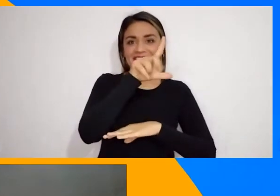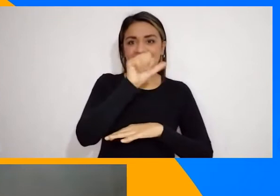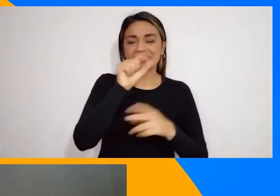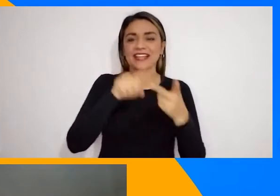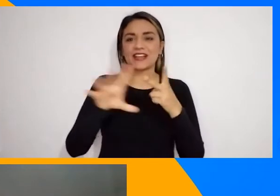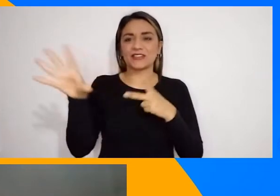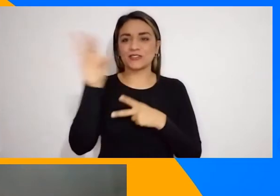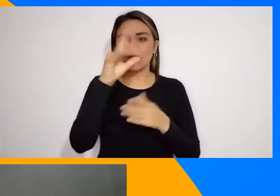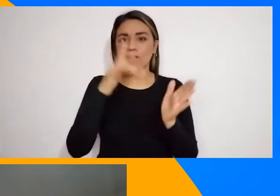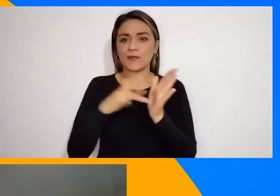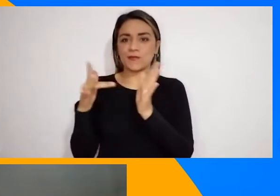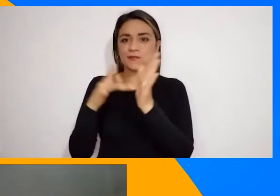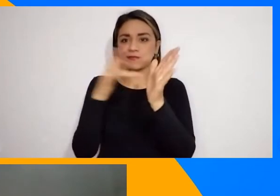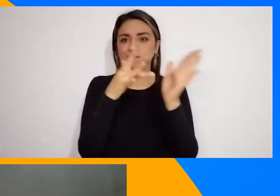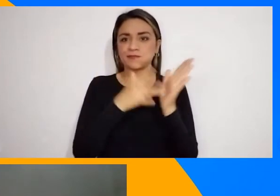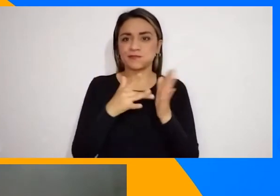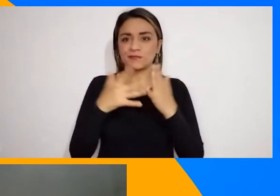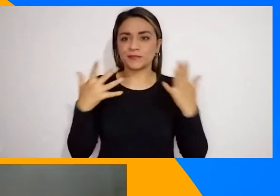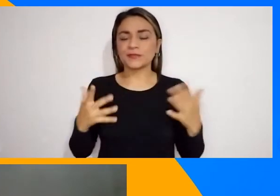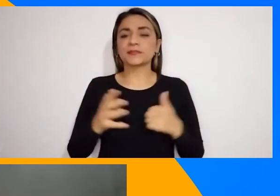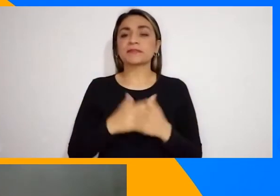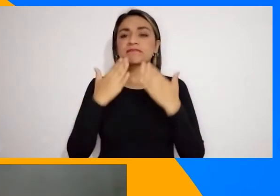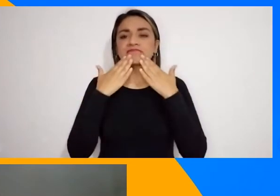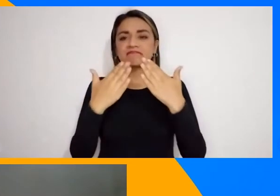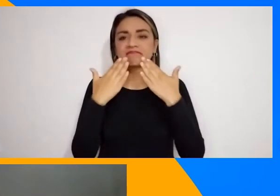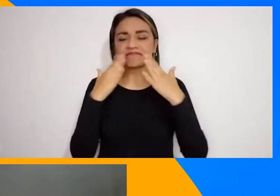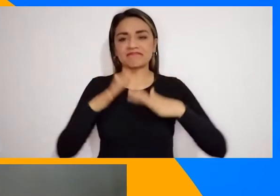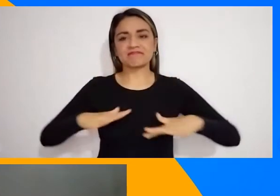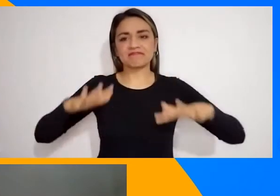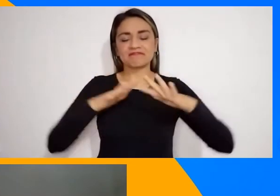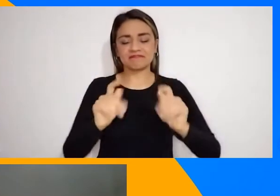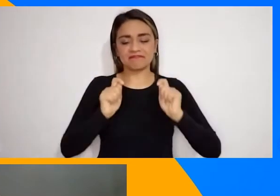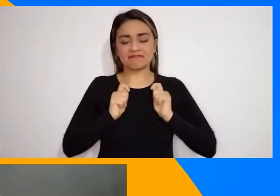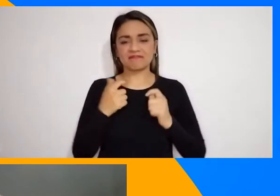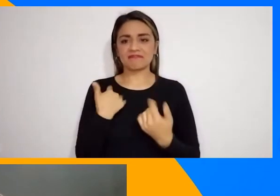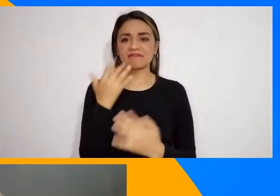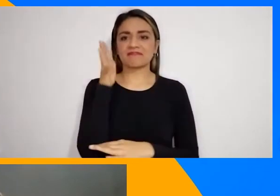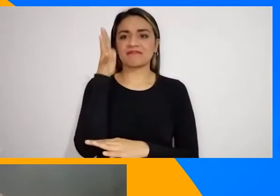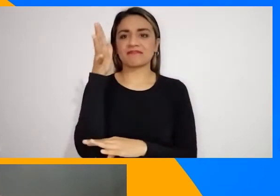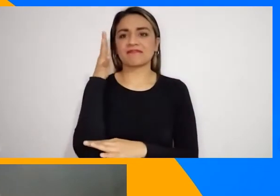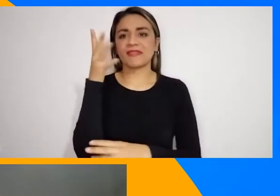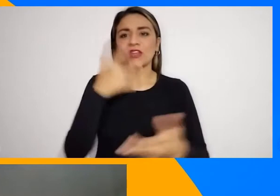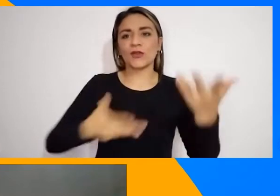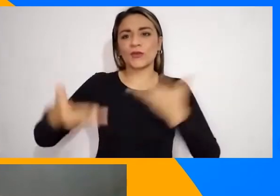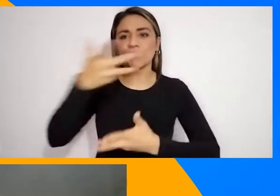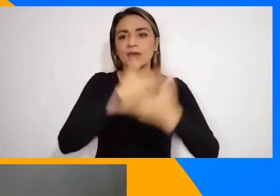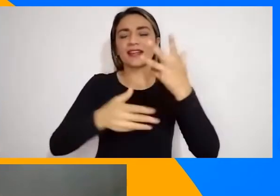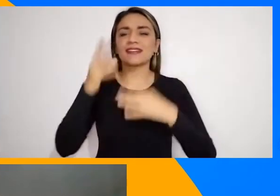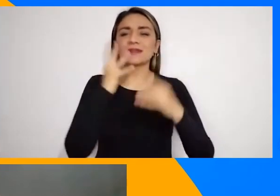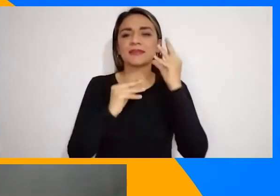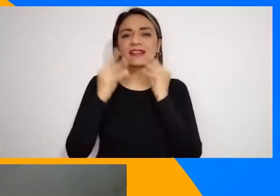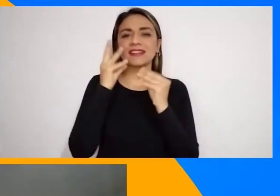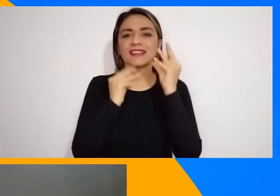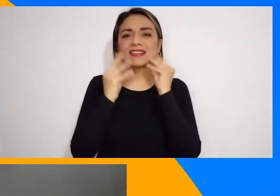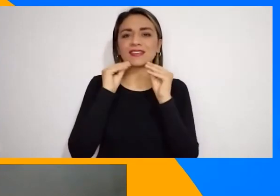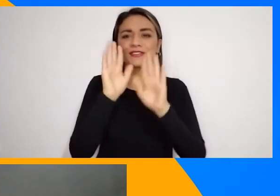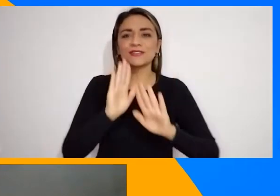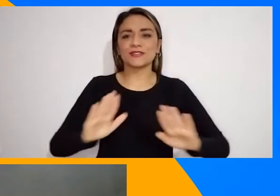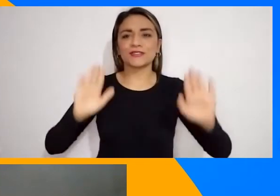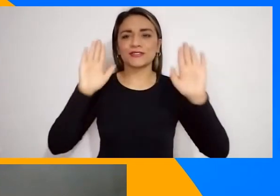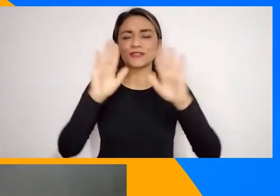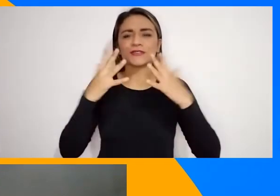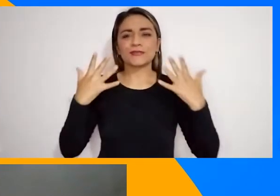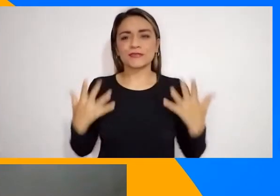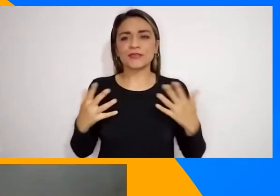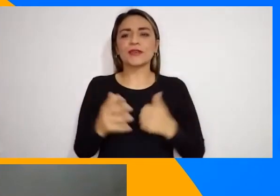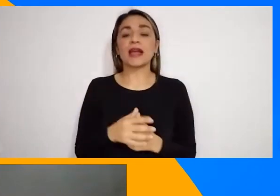los asistentes. Primero, pues agradecer este espacio de permitir compartir experiencias y pues